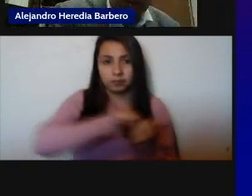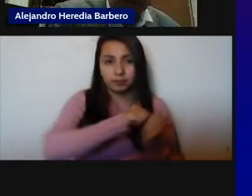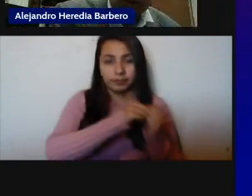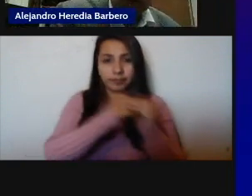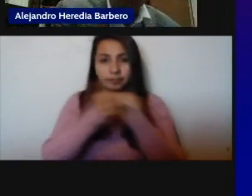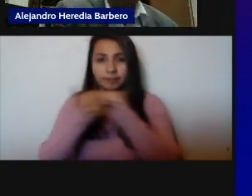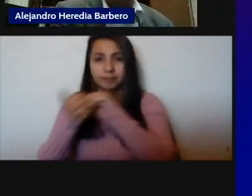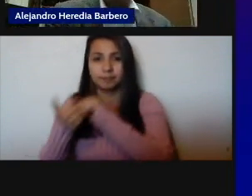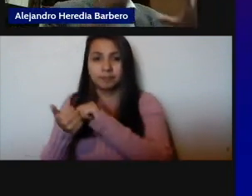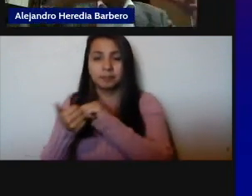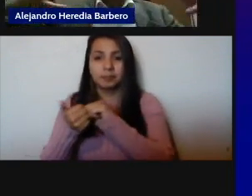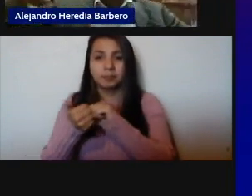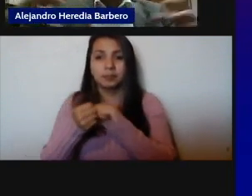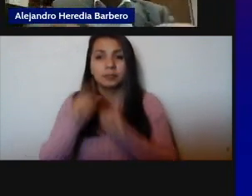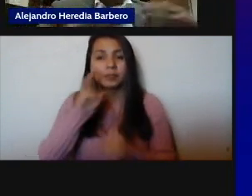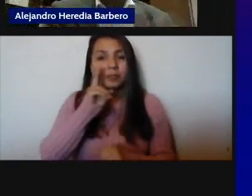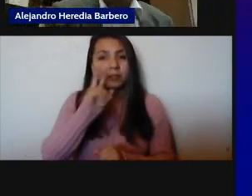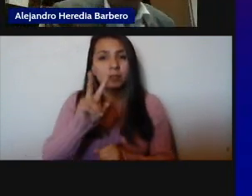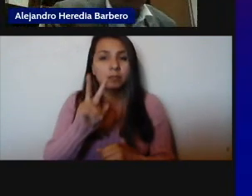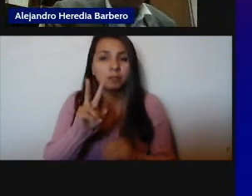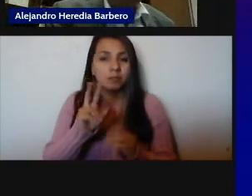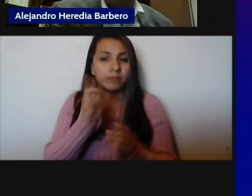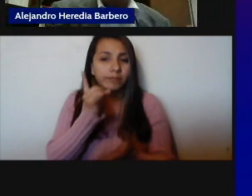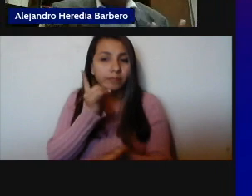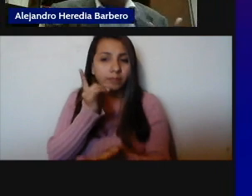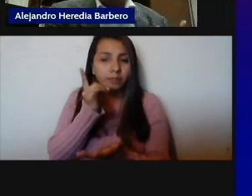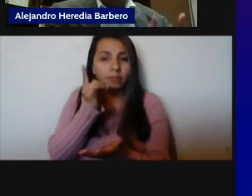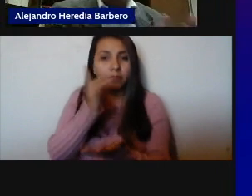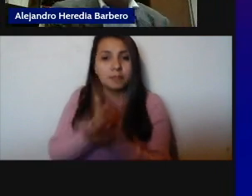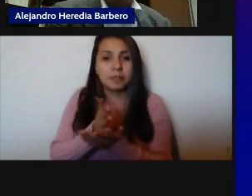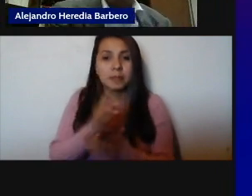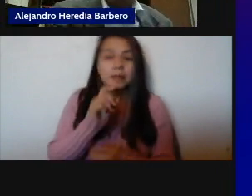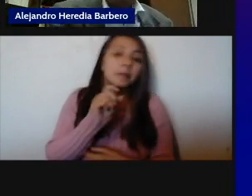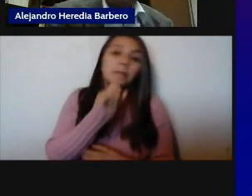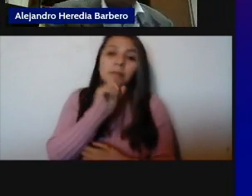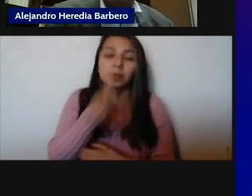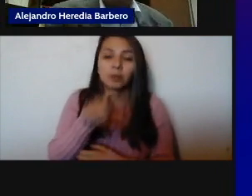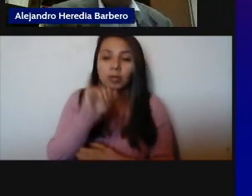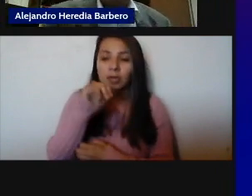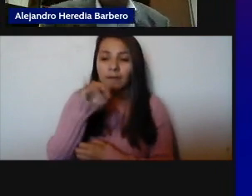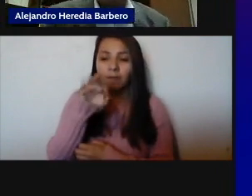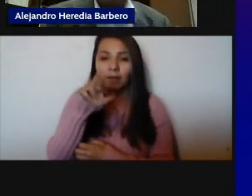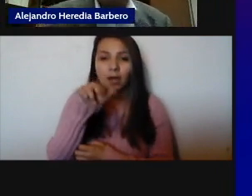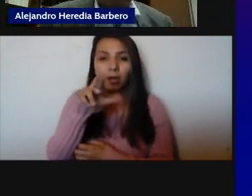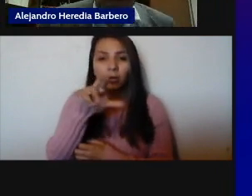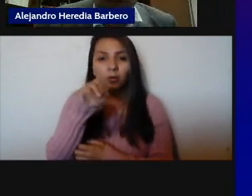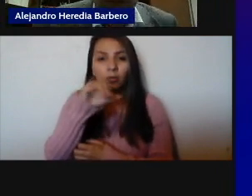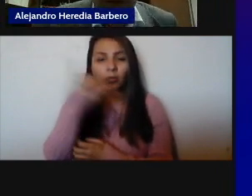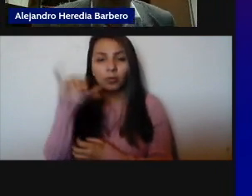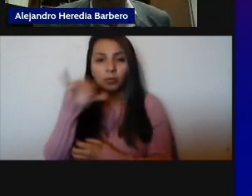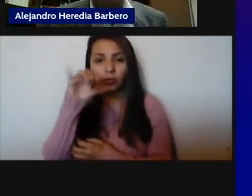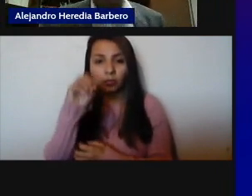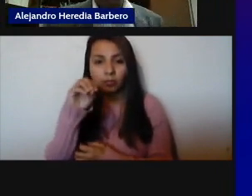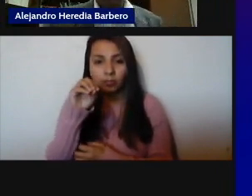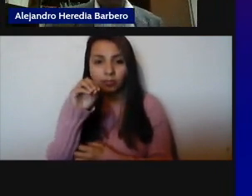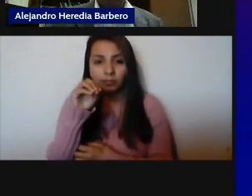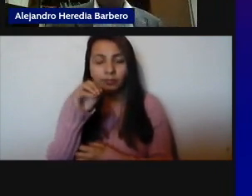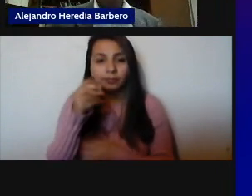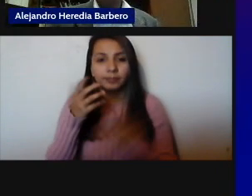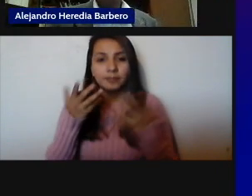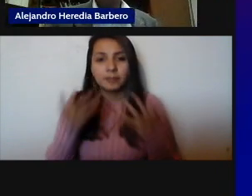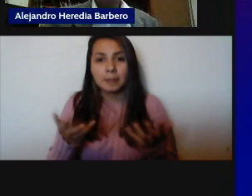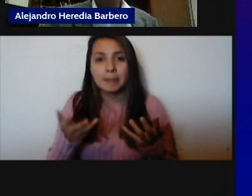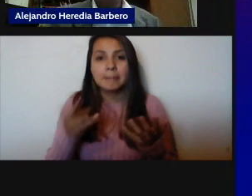nuestro modelo de evolución molecular se ve proyectado en nuestros resultados en los espectros infrarrojos que tenemos